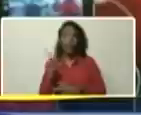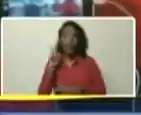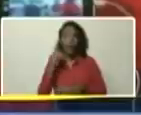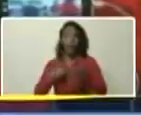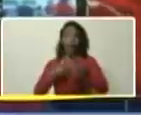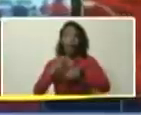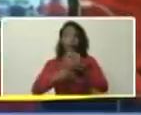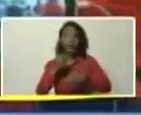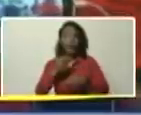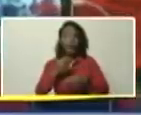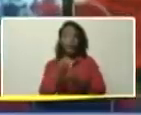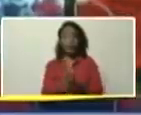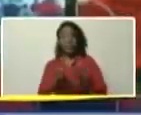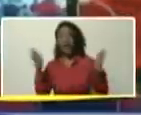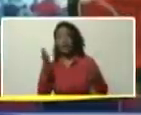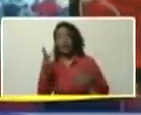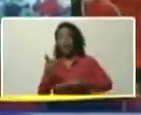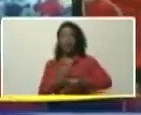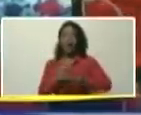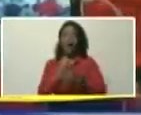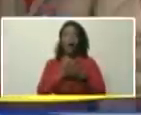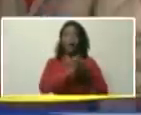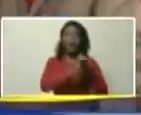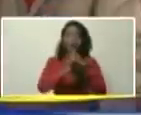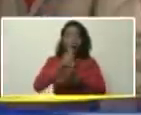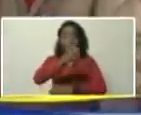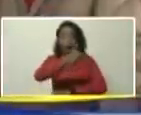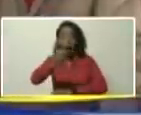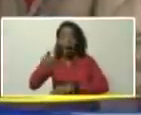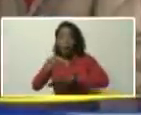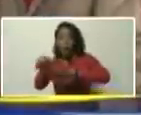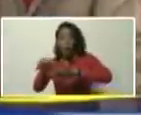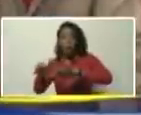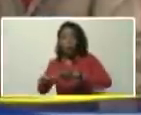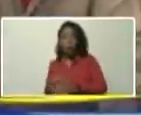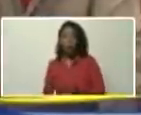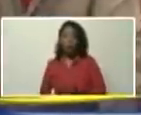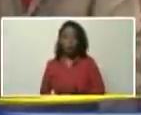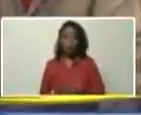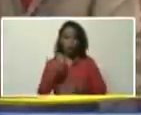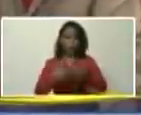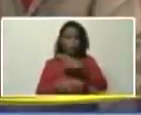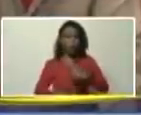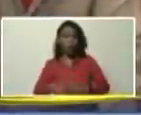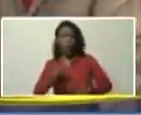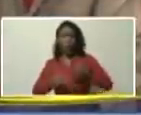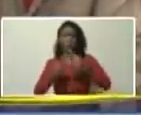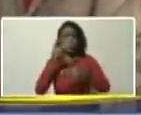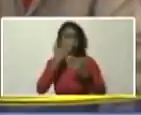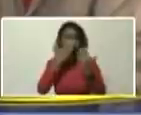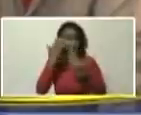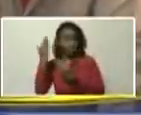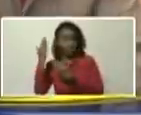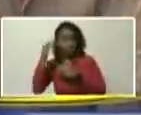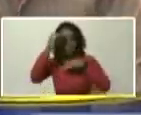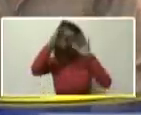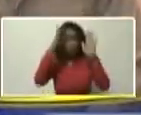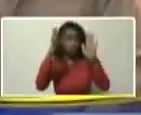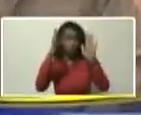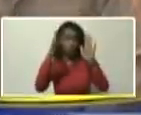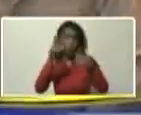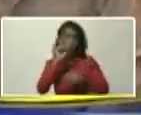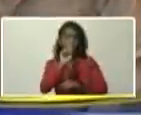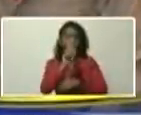gran gobernador para ayudar a cada municipio. Vamos a construir, Jorge, oído, un